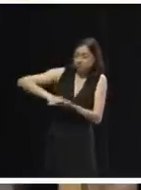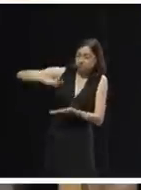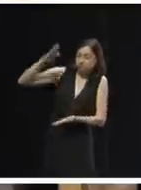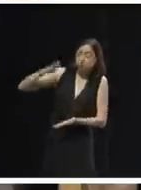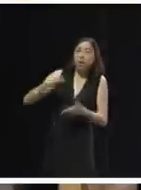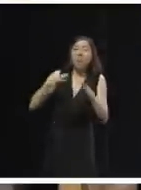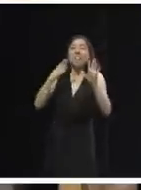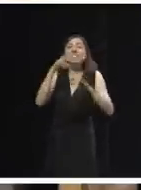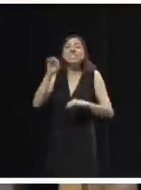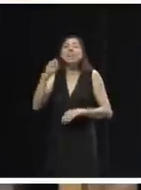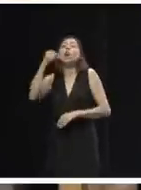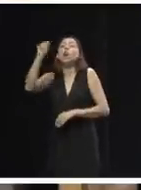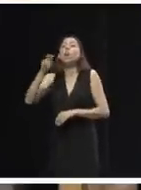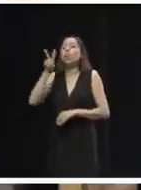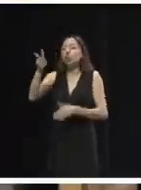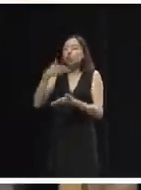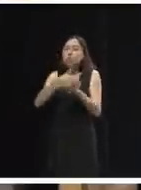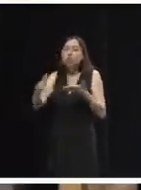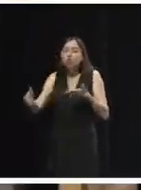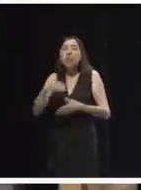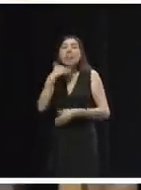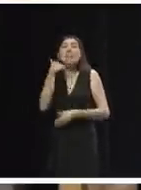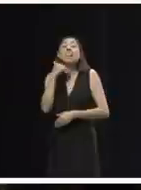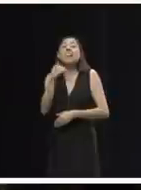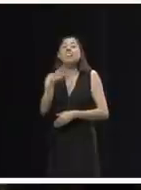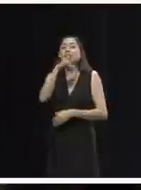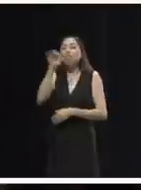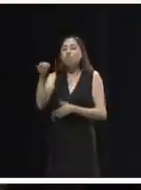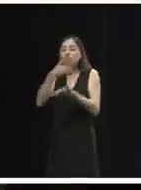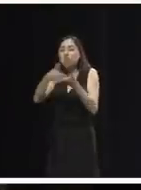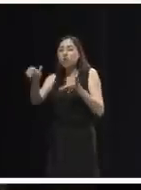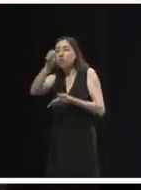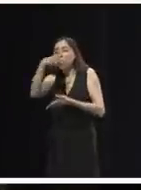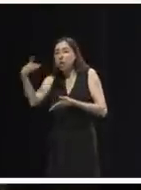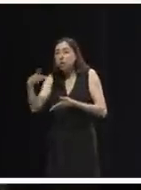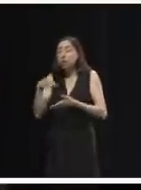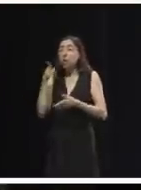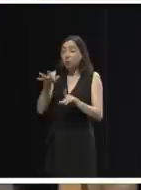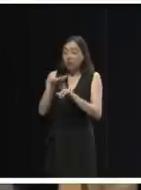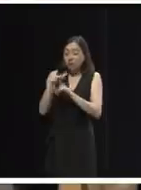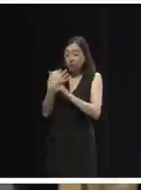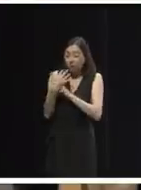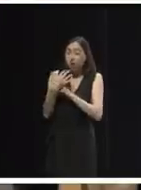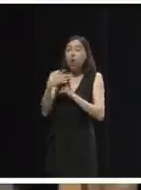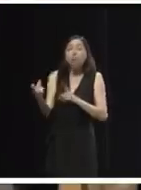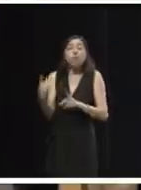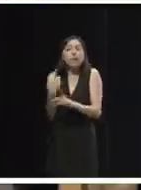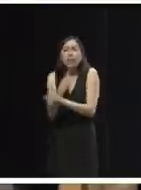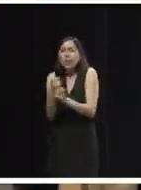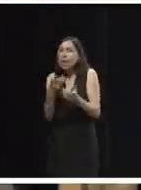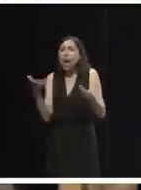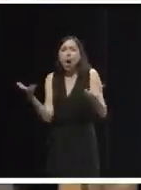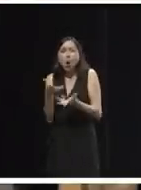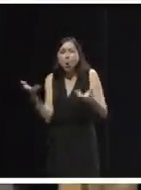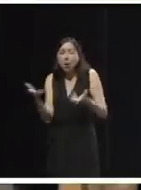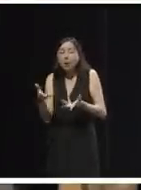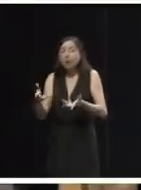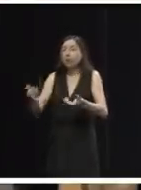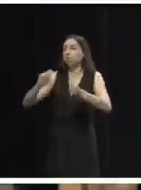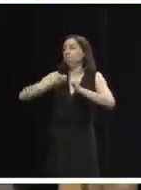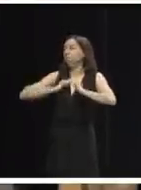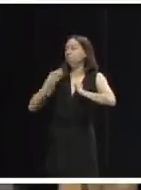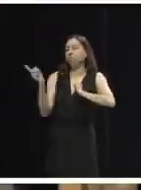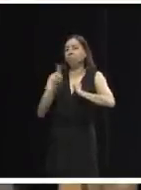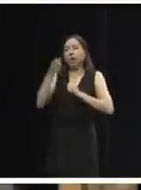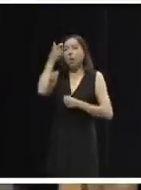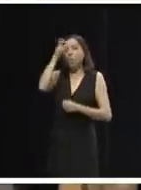60,2 millones. Son casi 200 millones de euros que en una situación de extrema necesidad no han llegado a nuestros pueblos